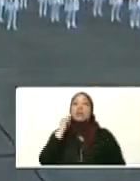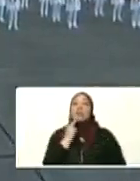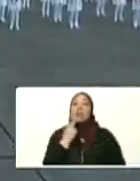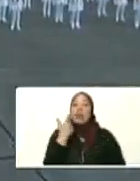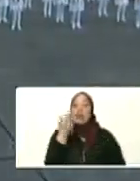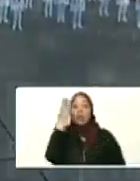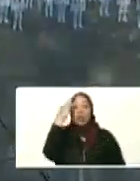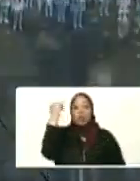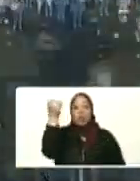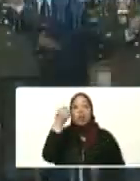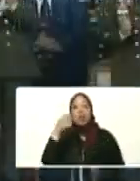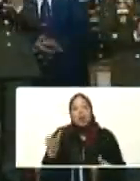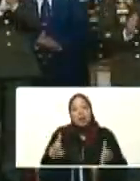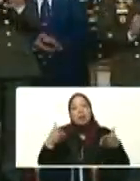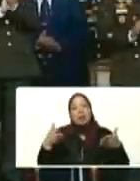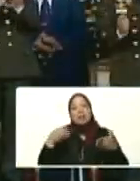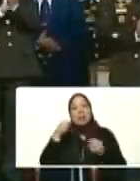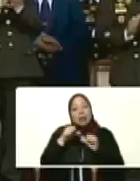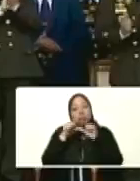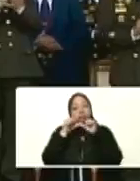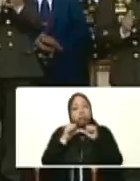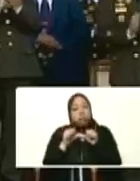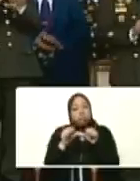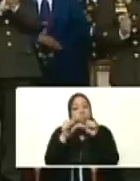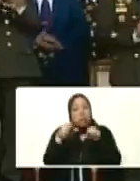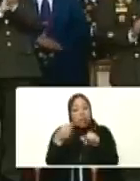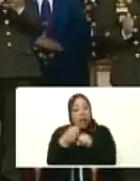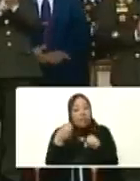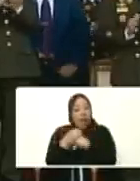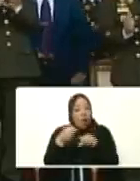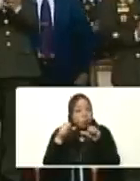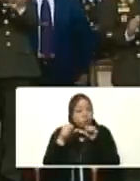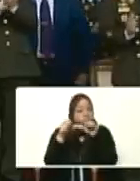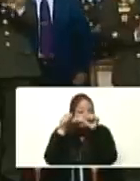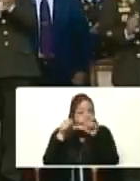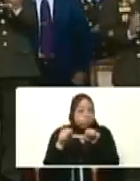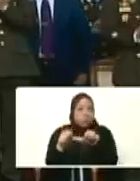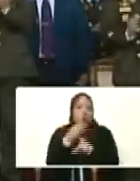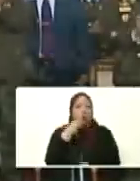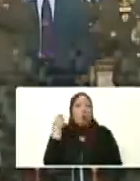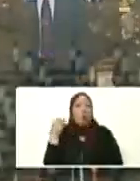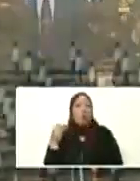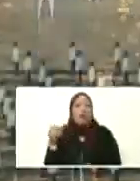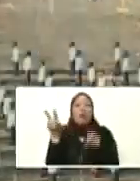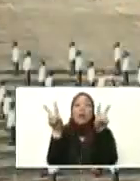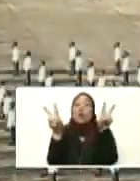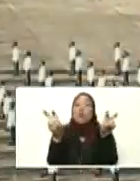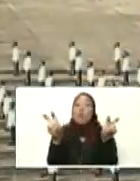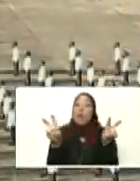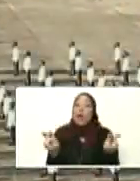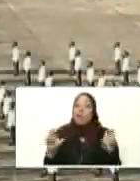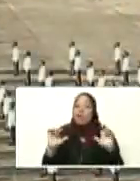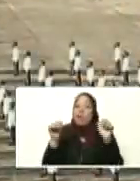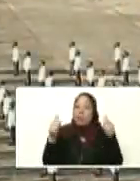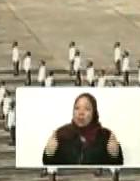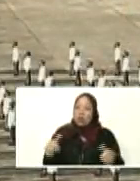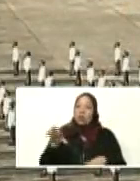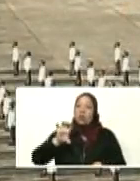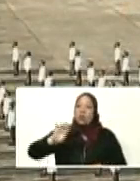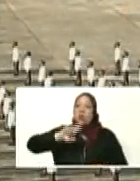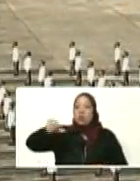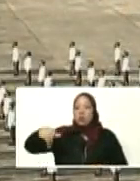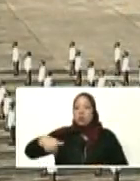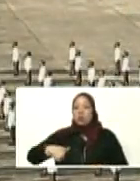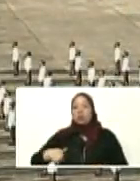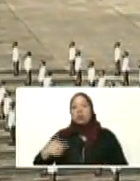Dios concede la victoria a la constancia. Aquí está la juventud. Aquí estamos los nuevos oficiales que ha parido la patria. Desde nuestra